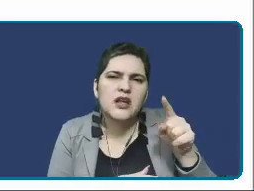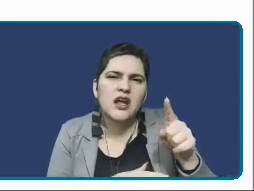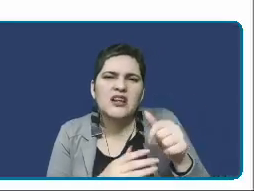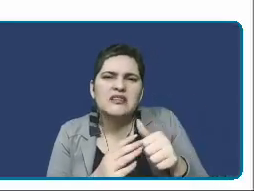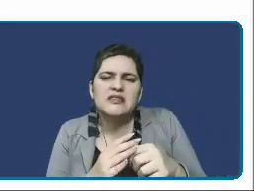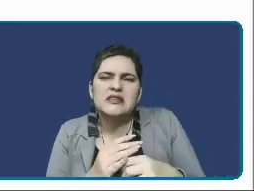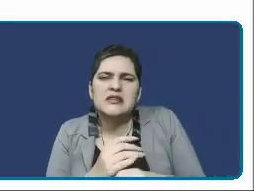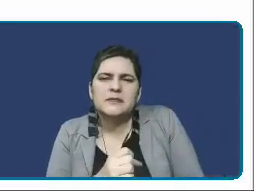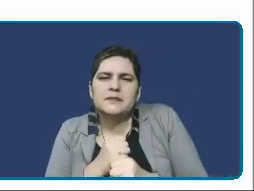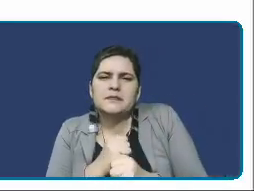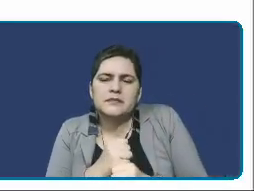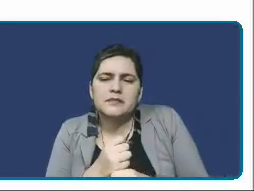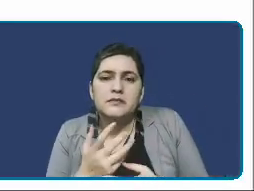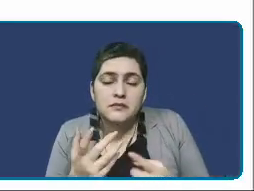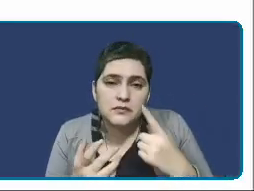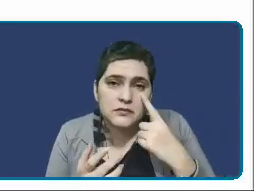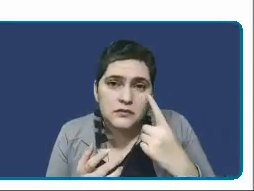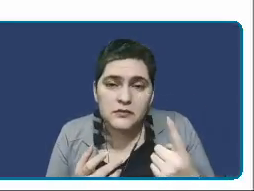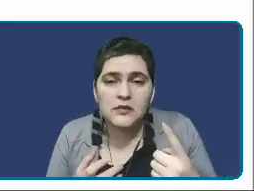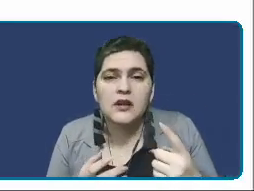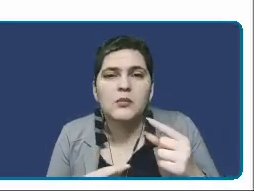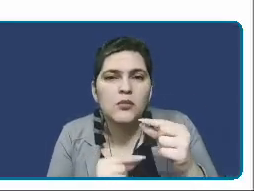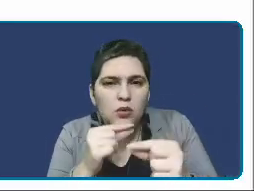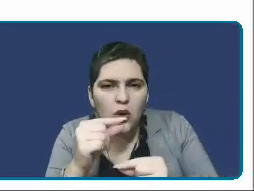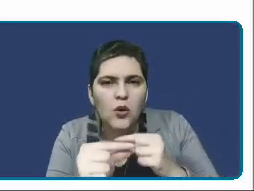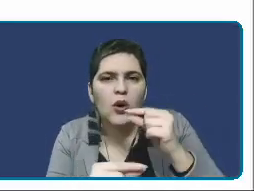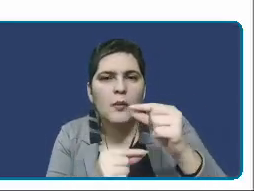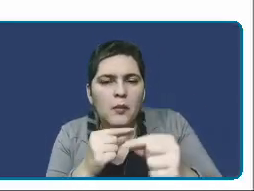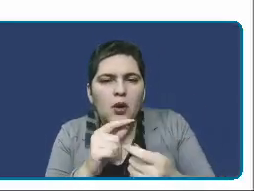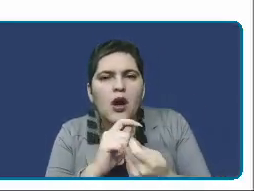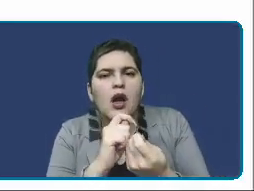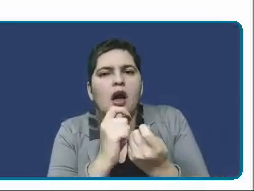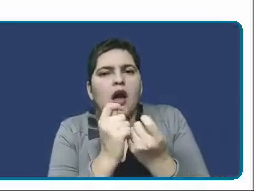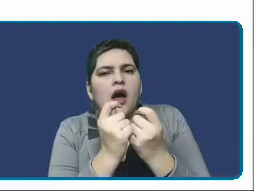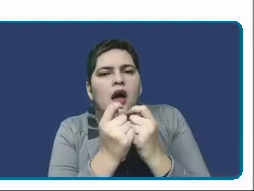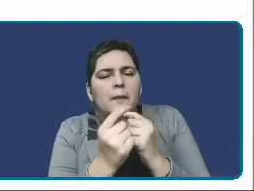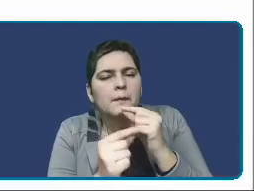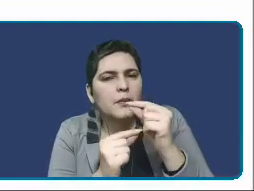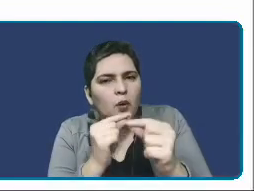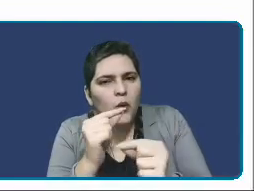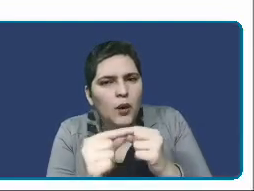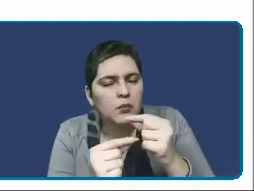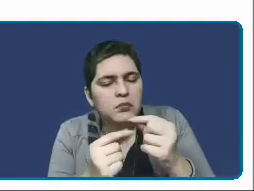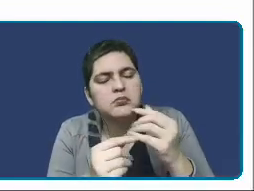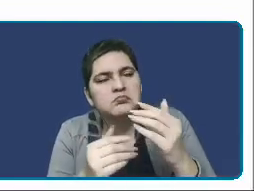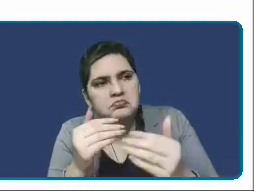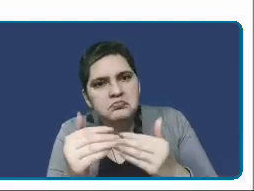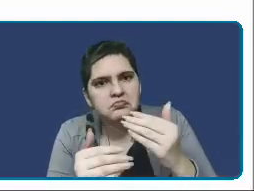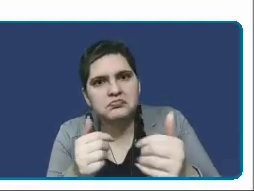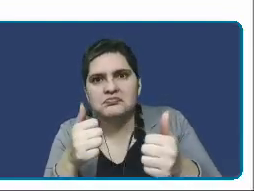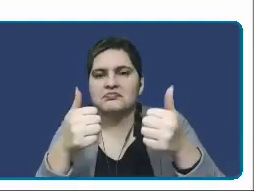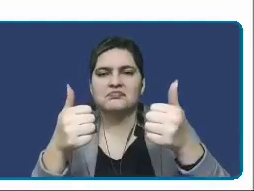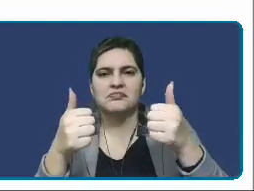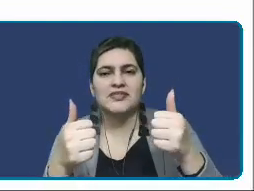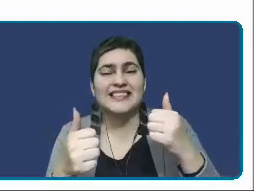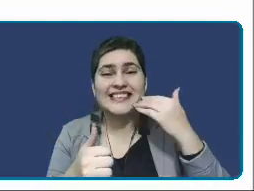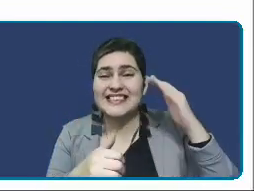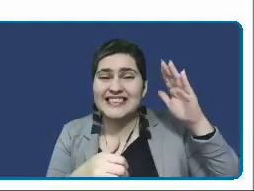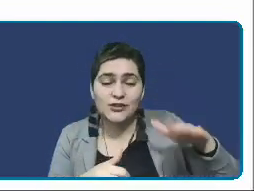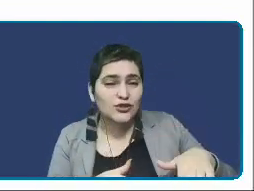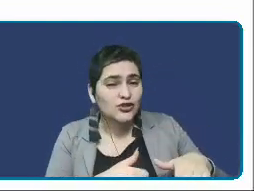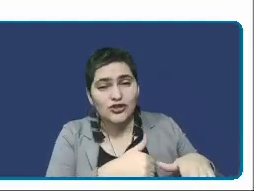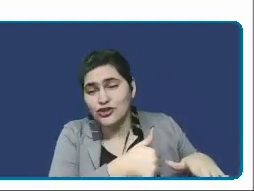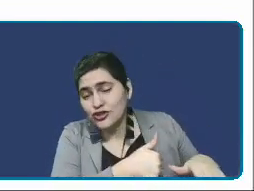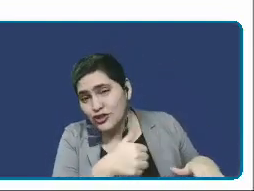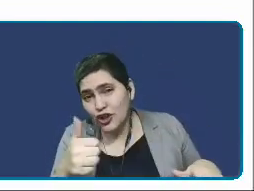manera gradual para que puedan resultar, ¿ya? Todos los niños, todos necesitan, cuando son pequeñitos, pasando de la alimentación de